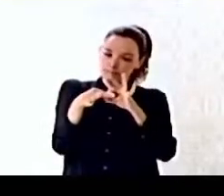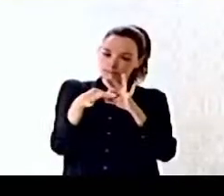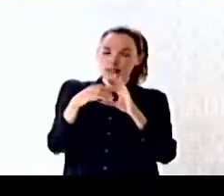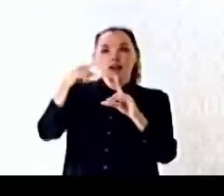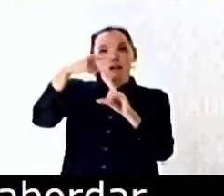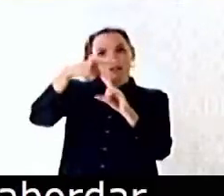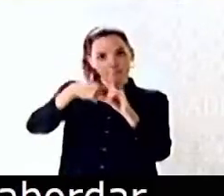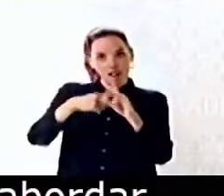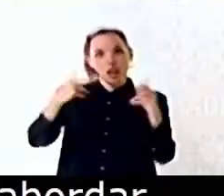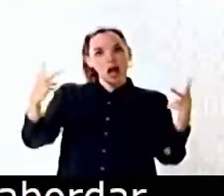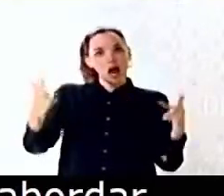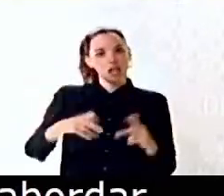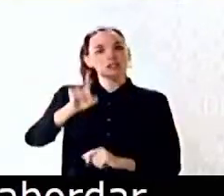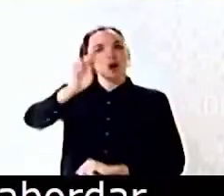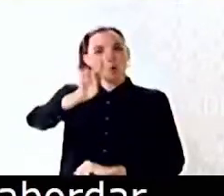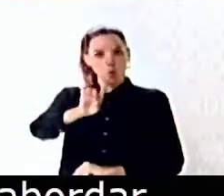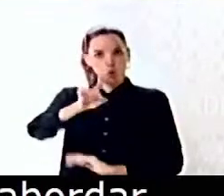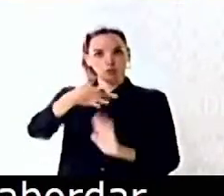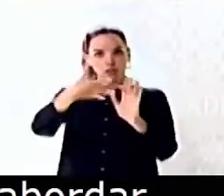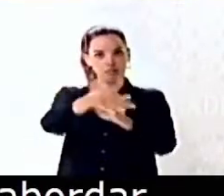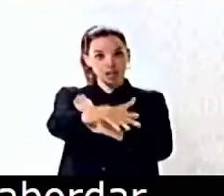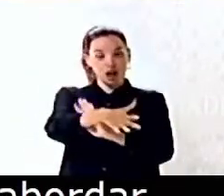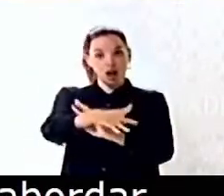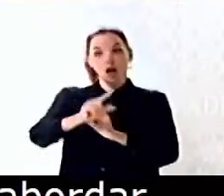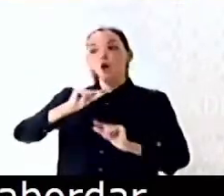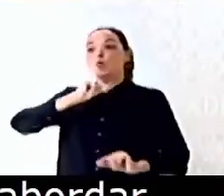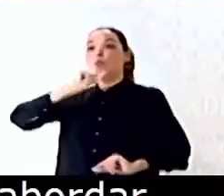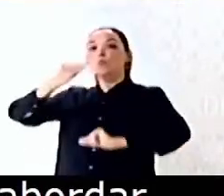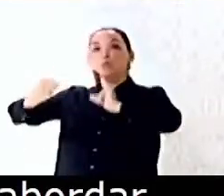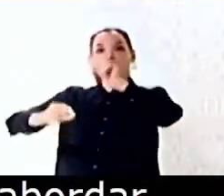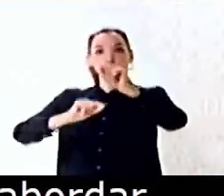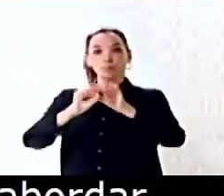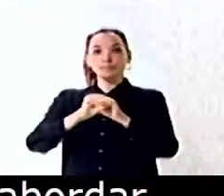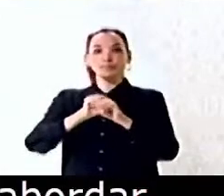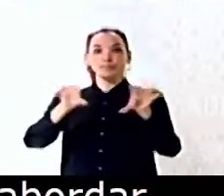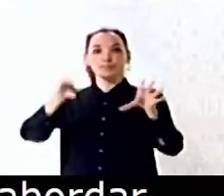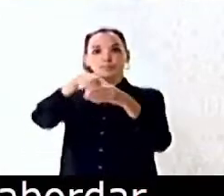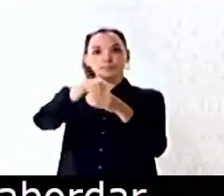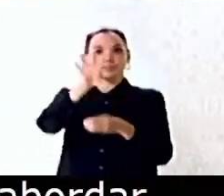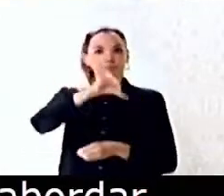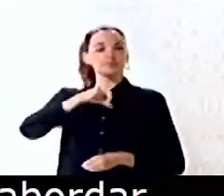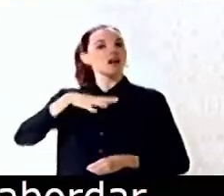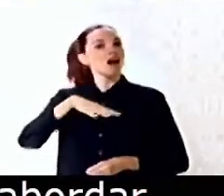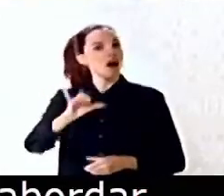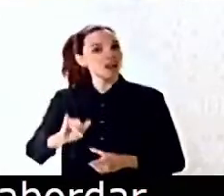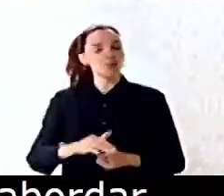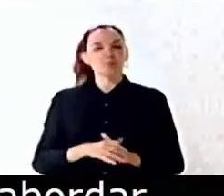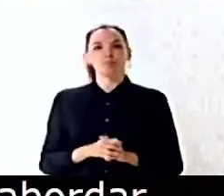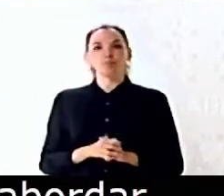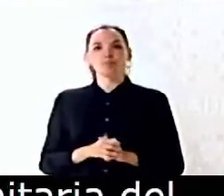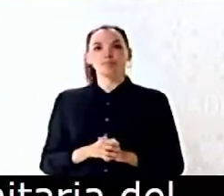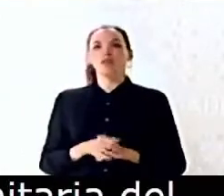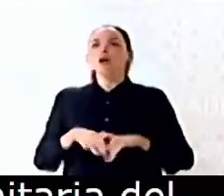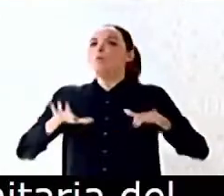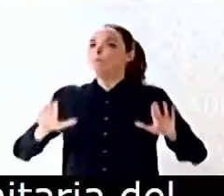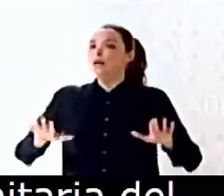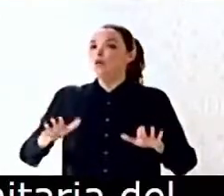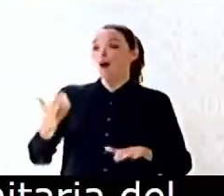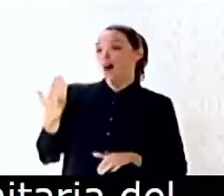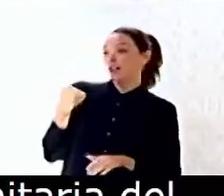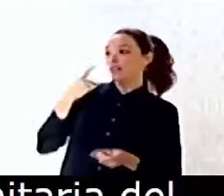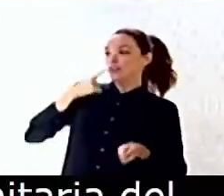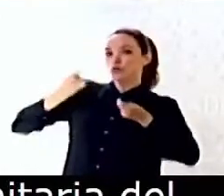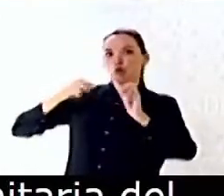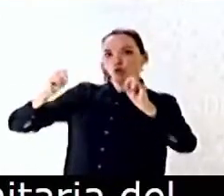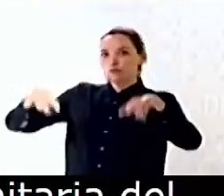1 significa que hay transmisión comunitaria del virus, que la transmisión ya no es descontrolada como era